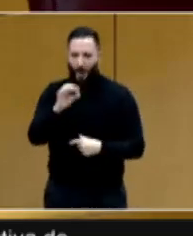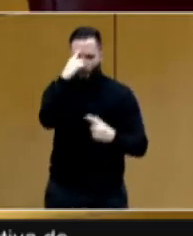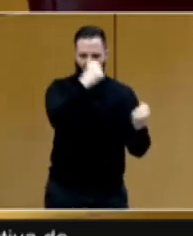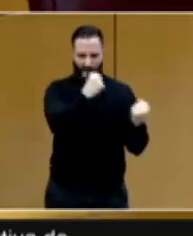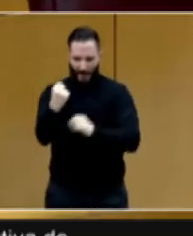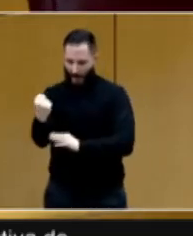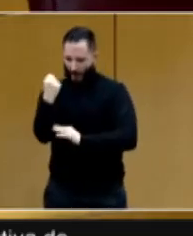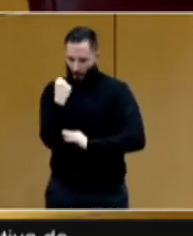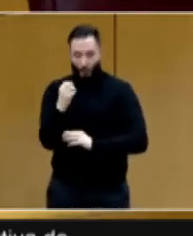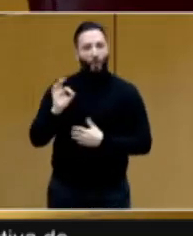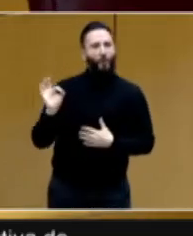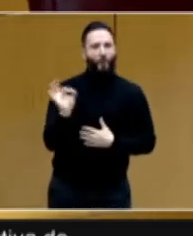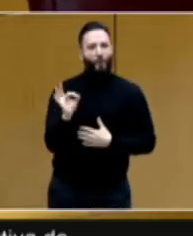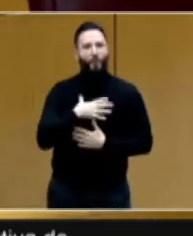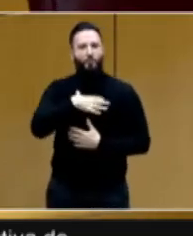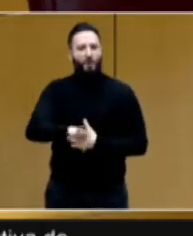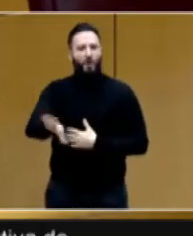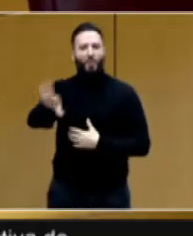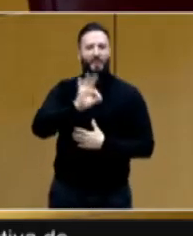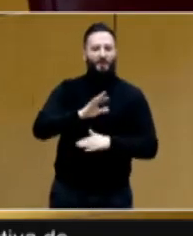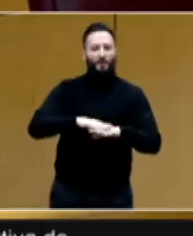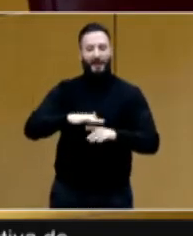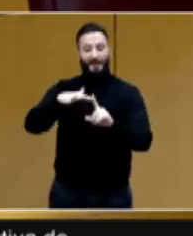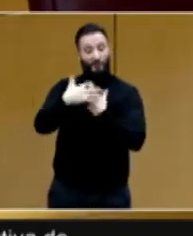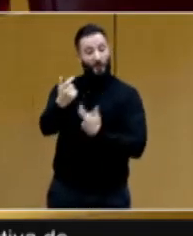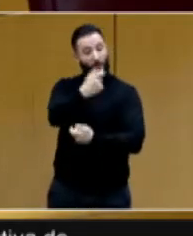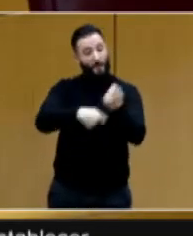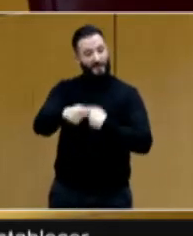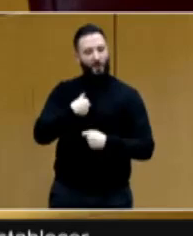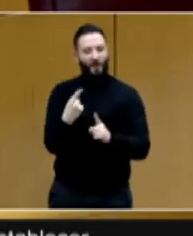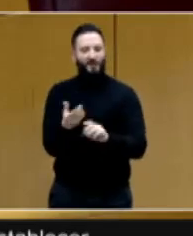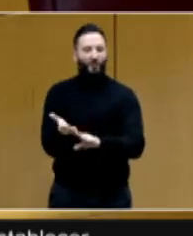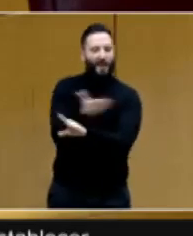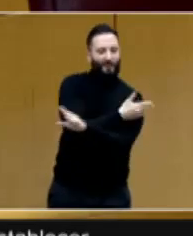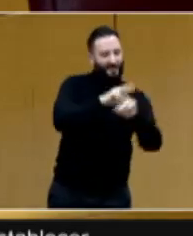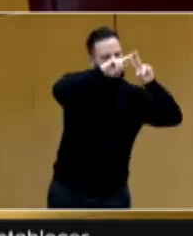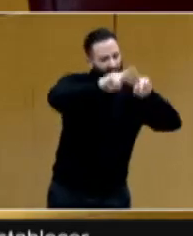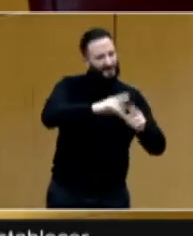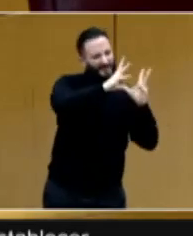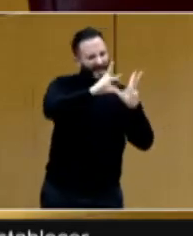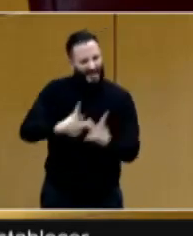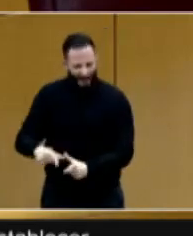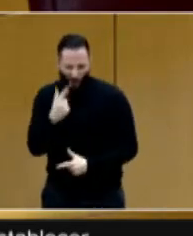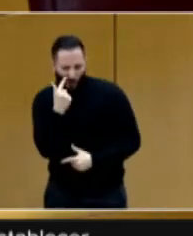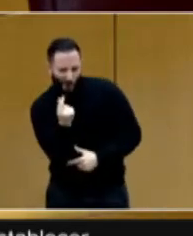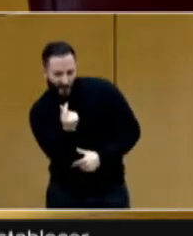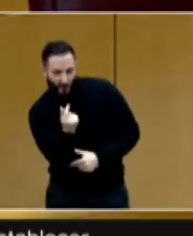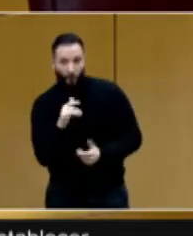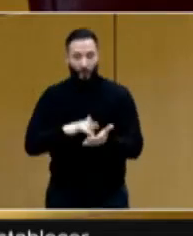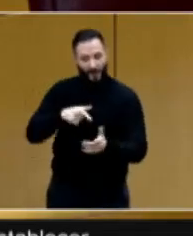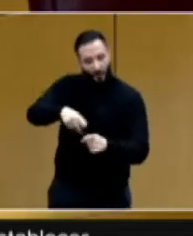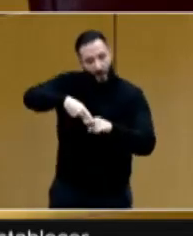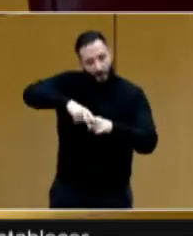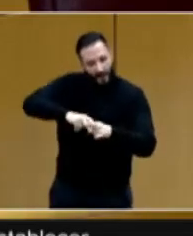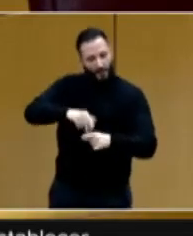o puedo establecer que en el caso de una venta necesite una tasación Estos son mecanismos de protección patrimonial que yo mismo me establezco